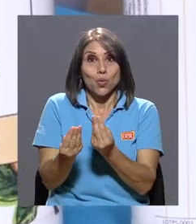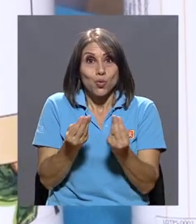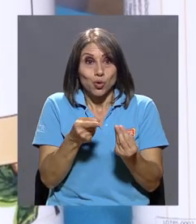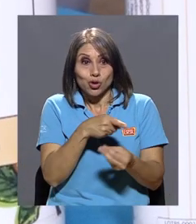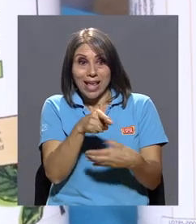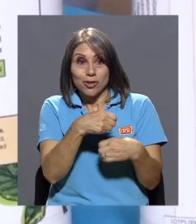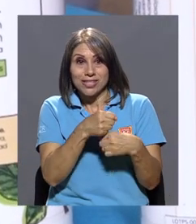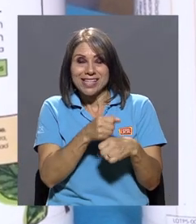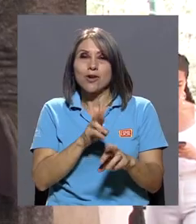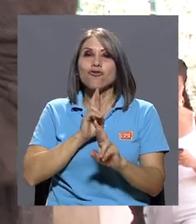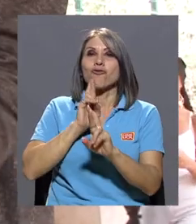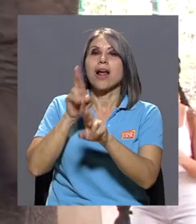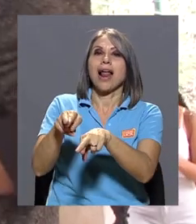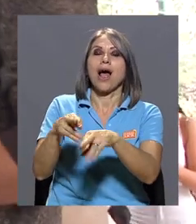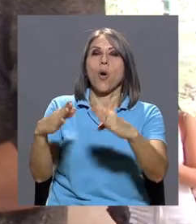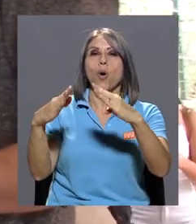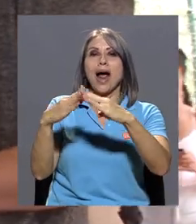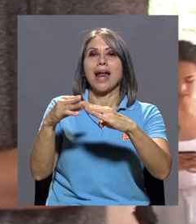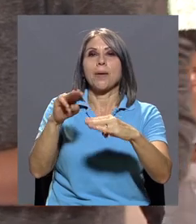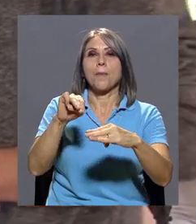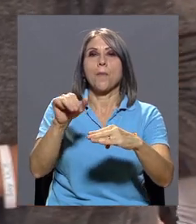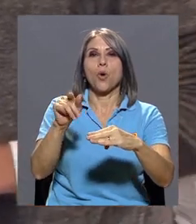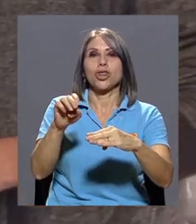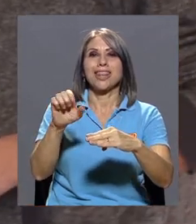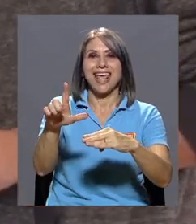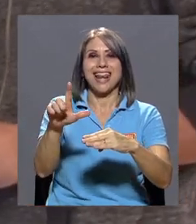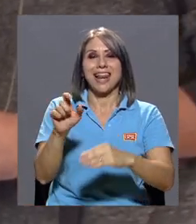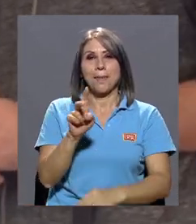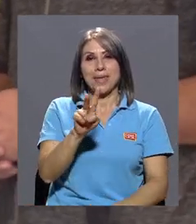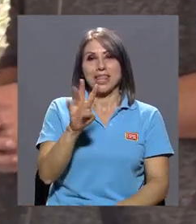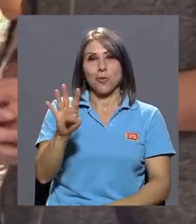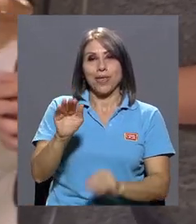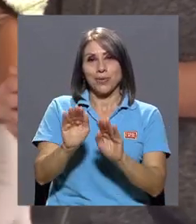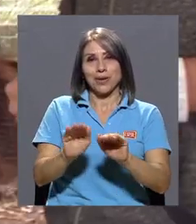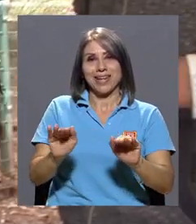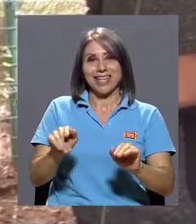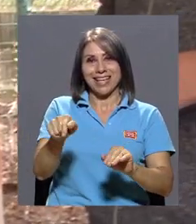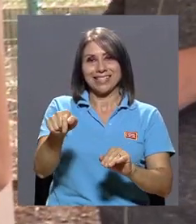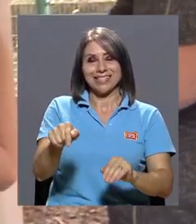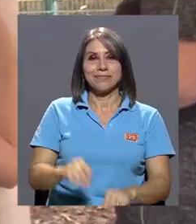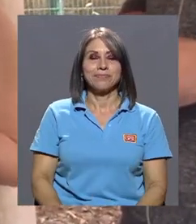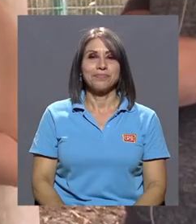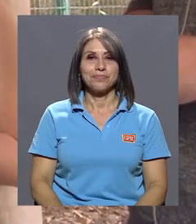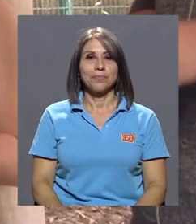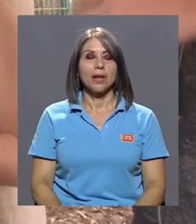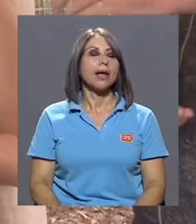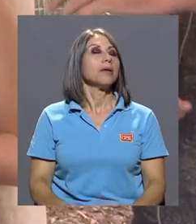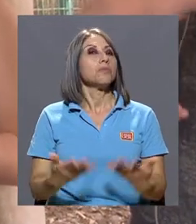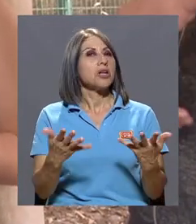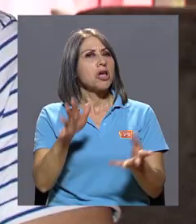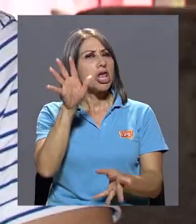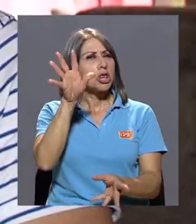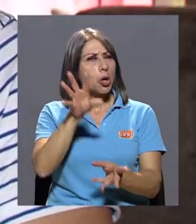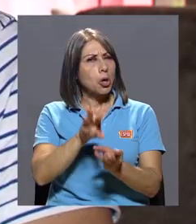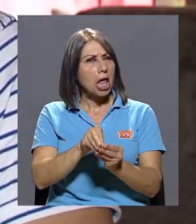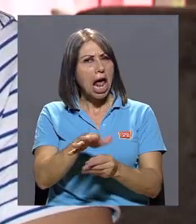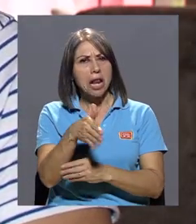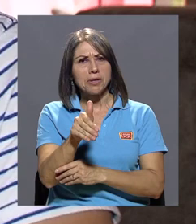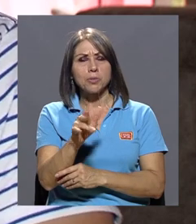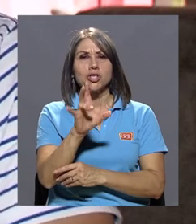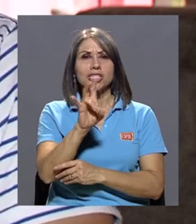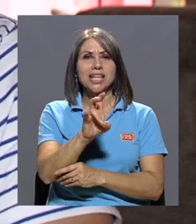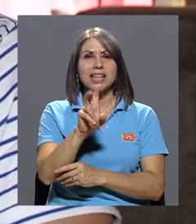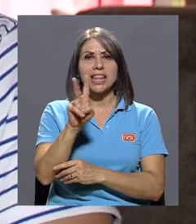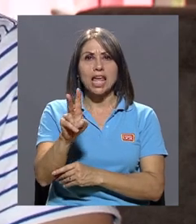productos elaborados al Hogar Montiel y a las 24 niñas que allí residen. En total se donaron como alrededor de